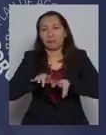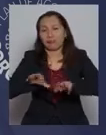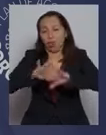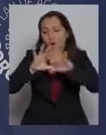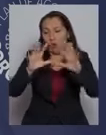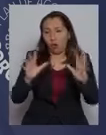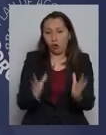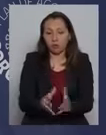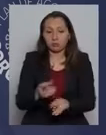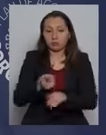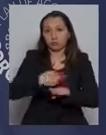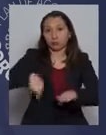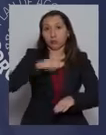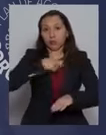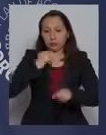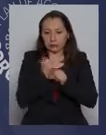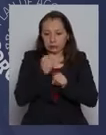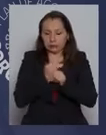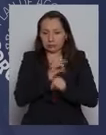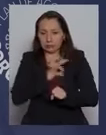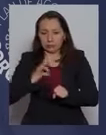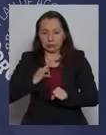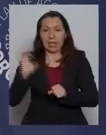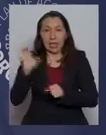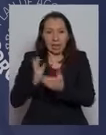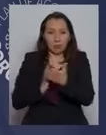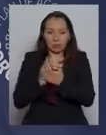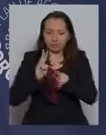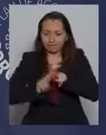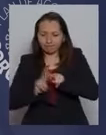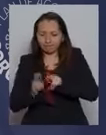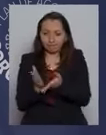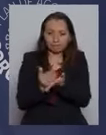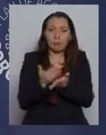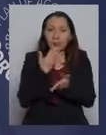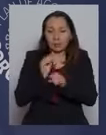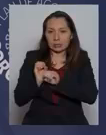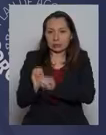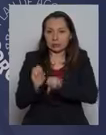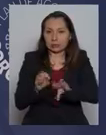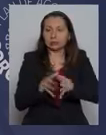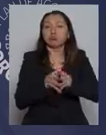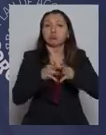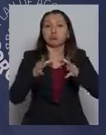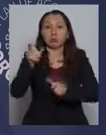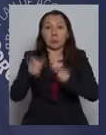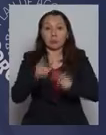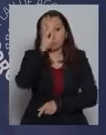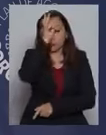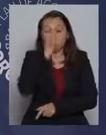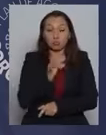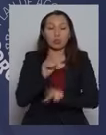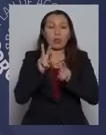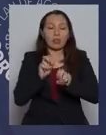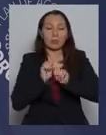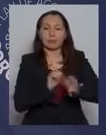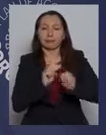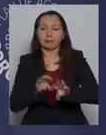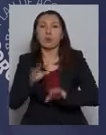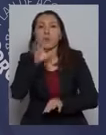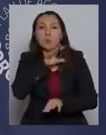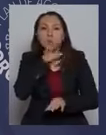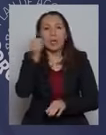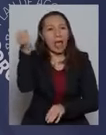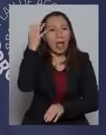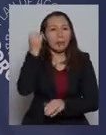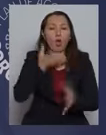realizando distintas acciones a partir de enero y ustedes vieron que se capacitó a gran parte de nuestro personal en cuanto al